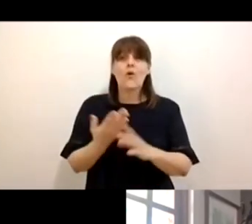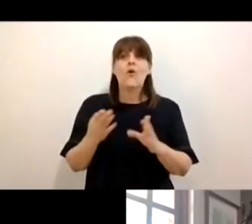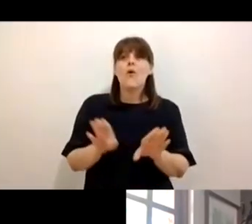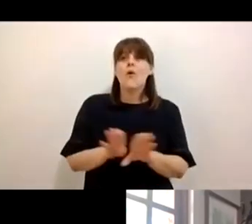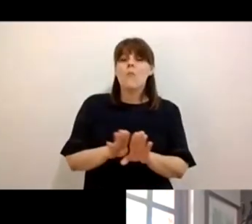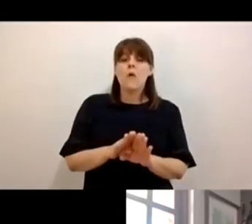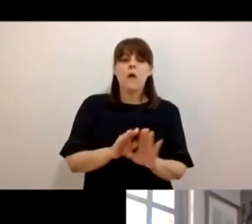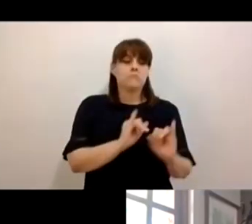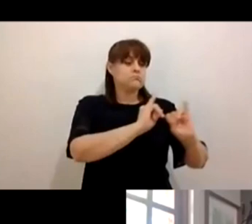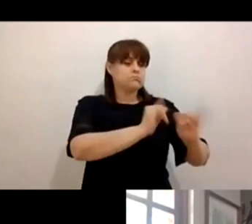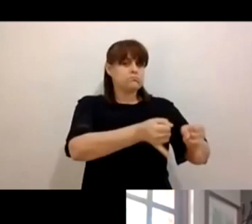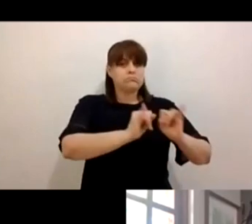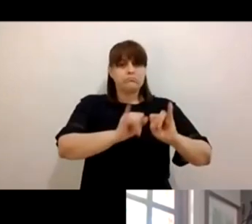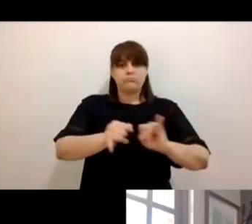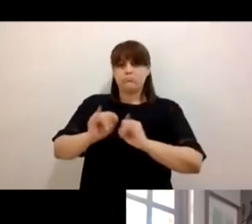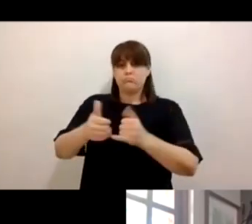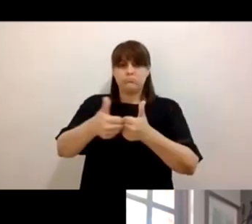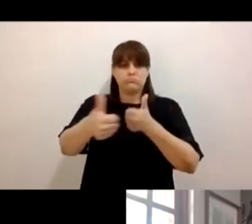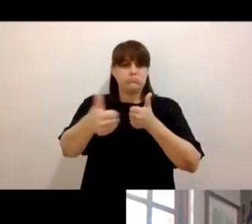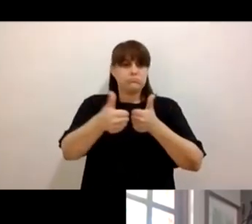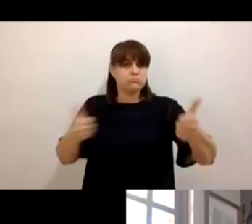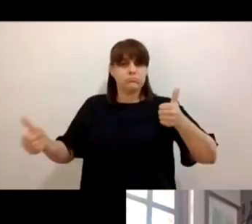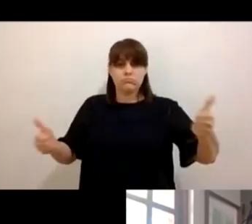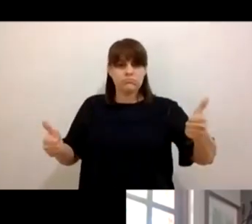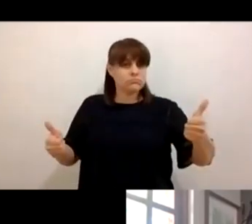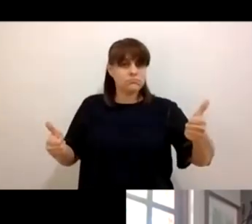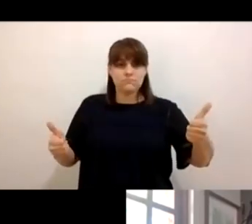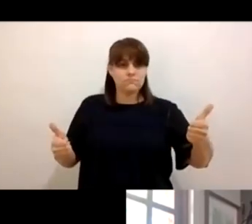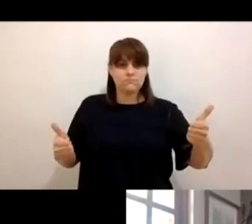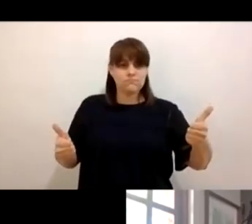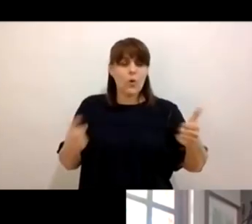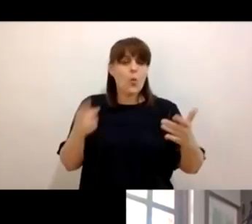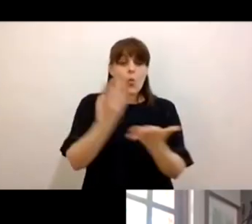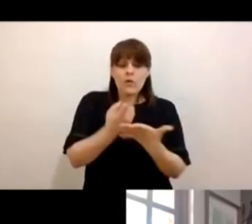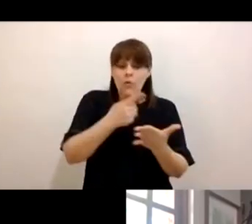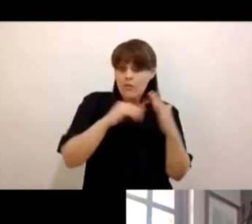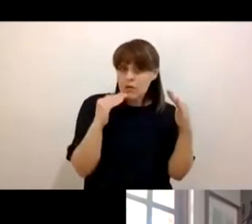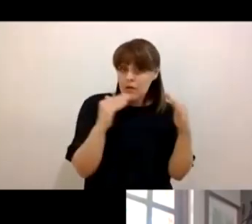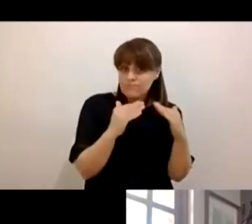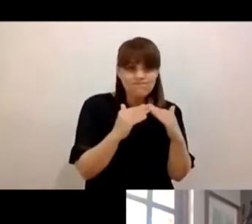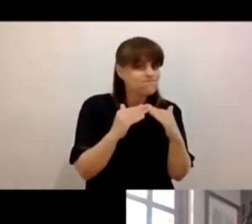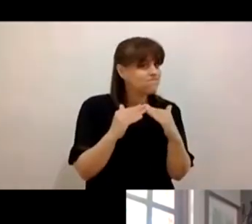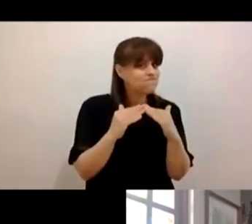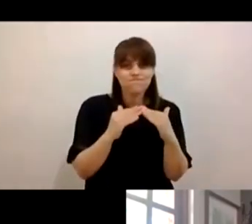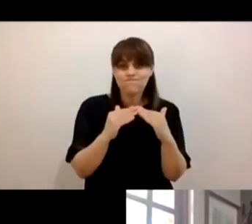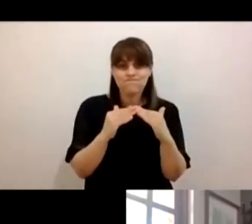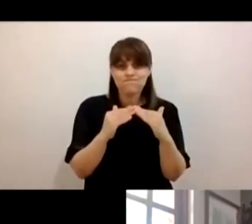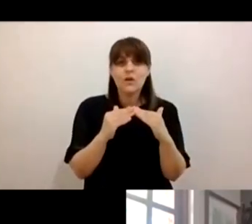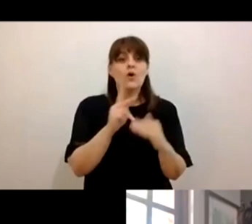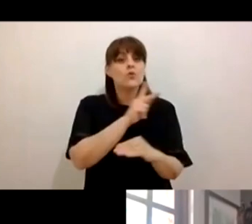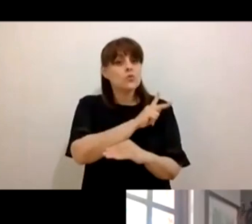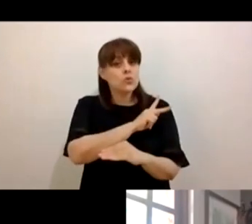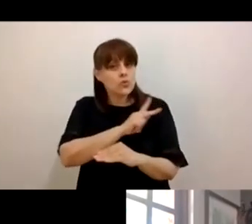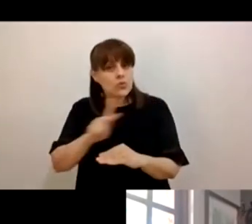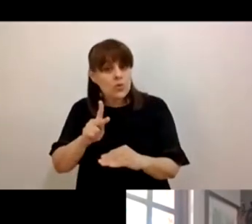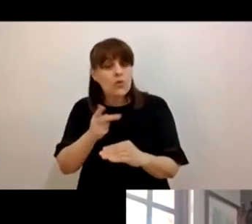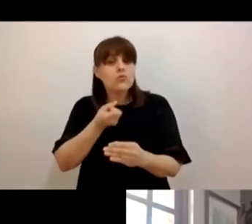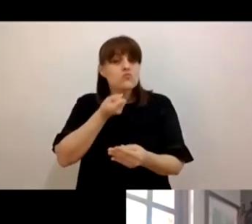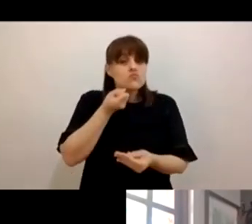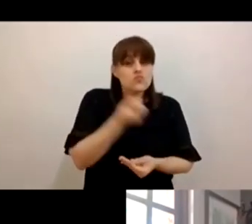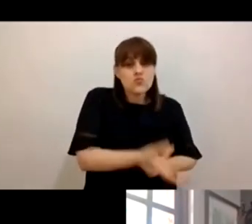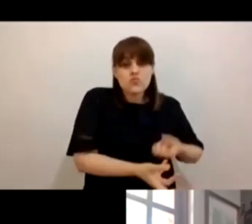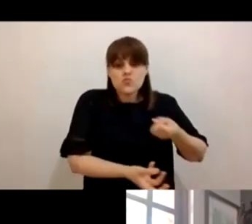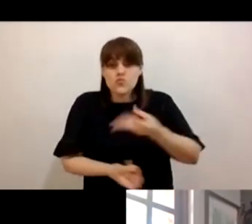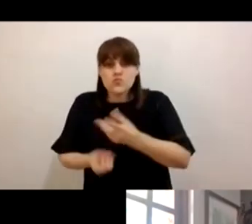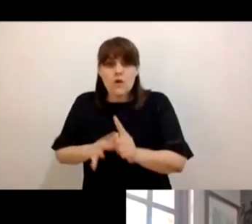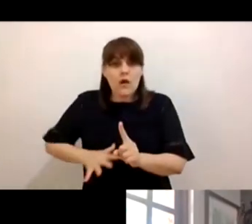individual no es una situación que se trate solo de lo que ocurre en casa se trata de que tenemos que contribuir y transformar los